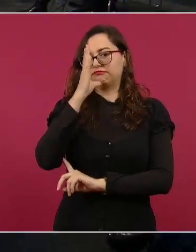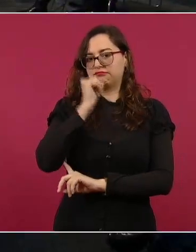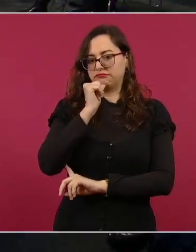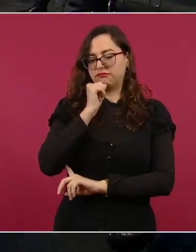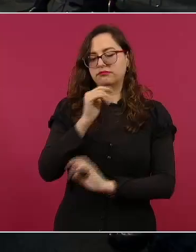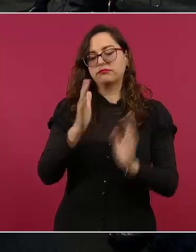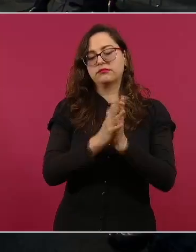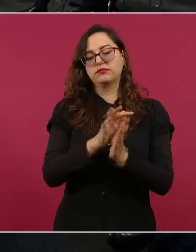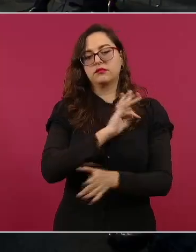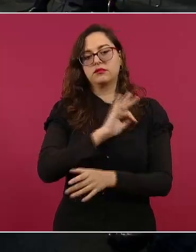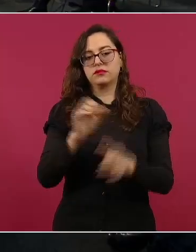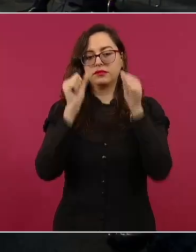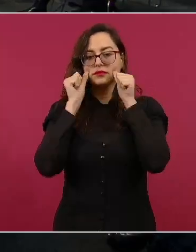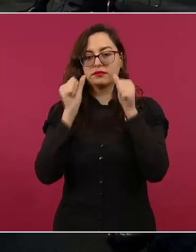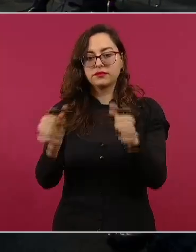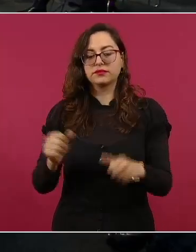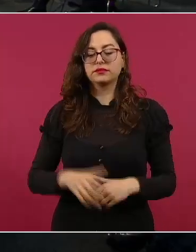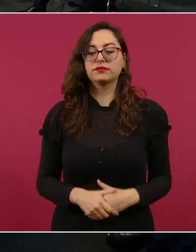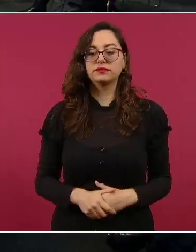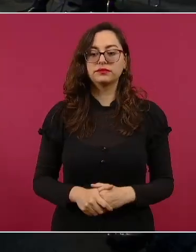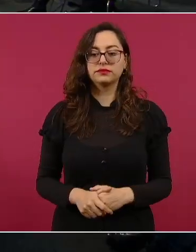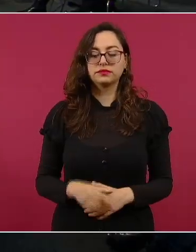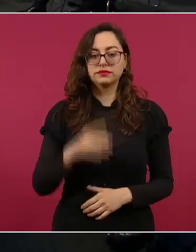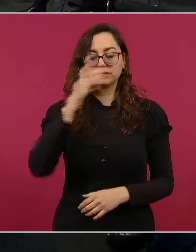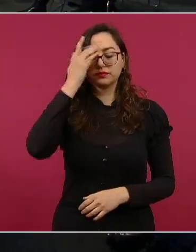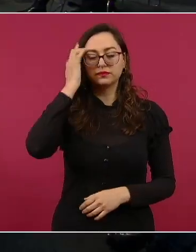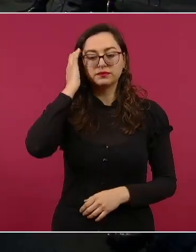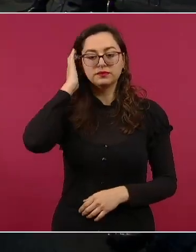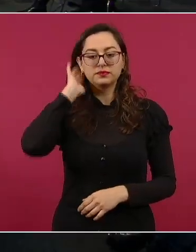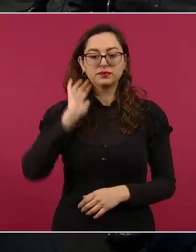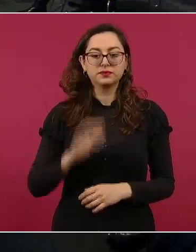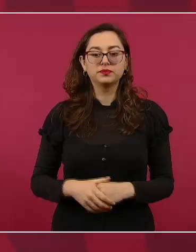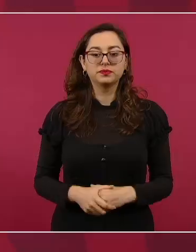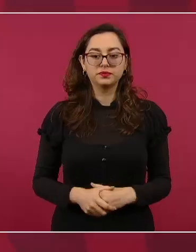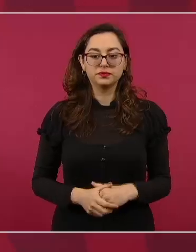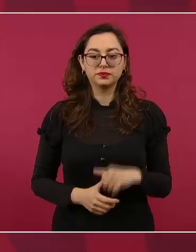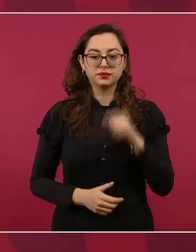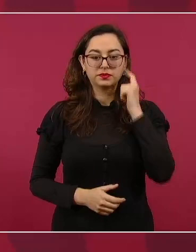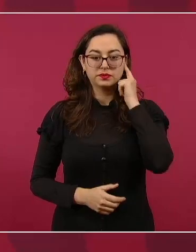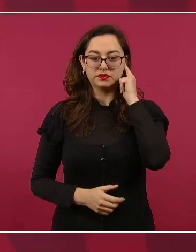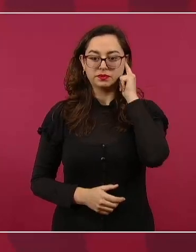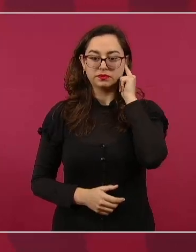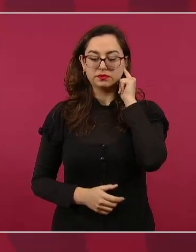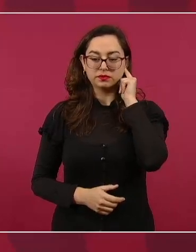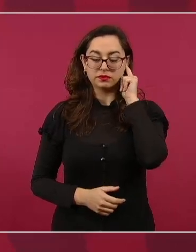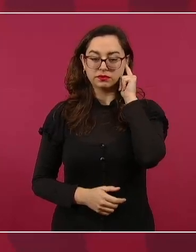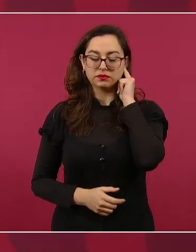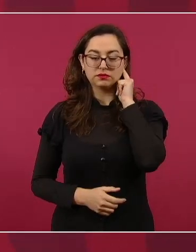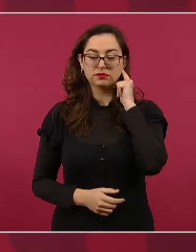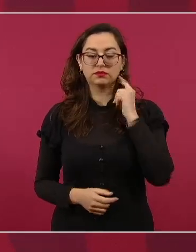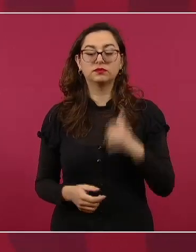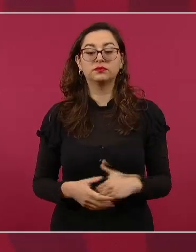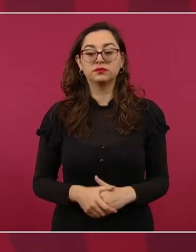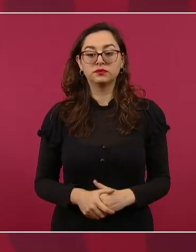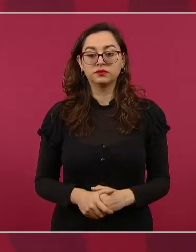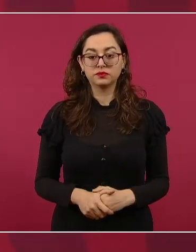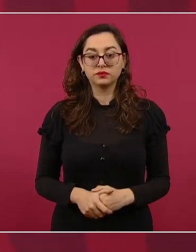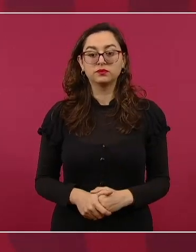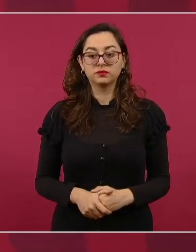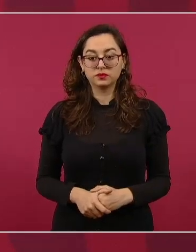su intervención para estos casos. Bueno, sí. En los dos casos, aun cuando en el